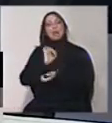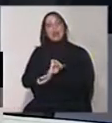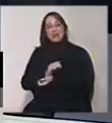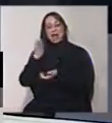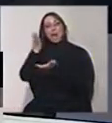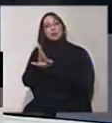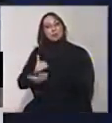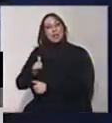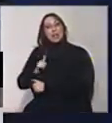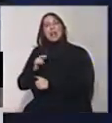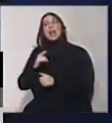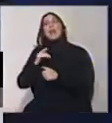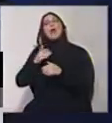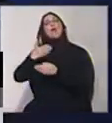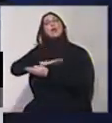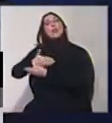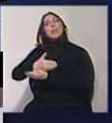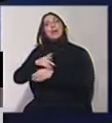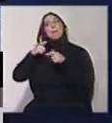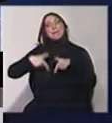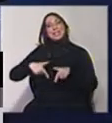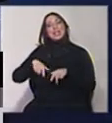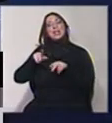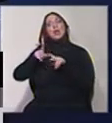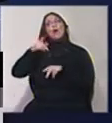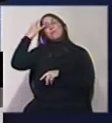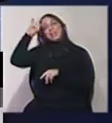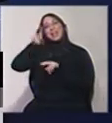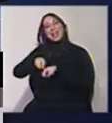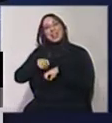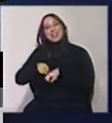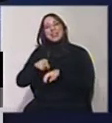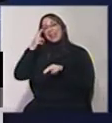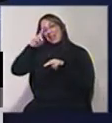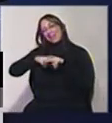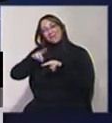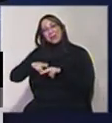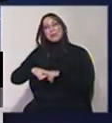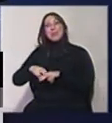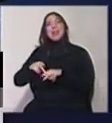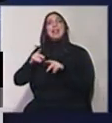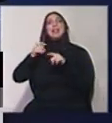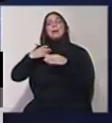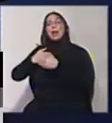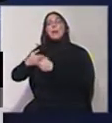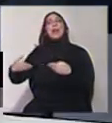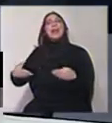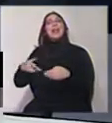en la frontera con el Ministerio de Ganadería en el combate a las enfermedades y en el tema de las barreras